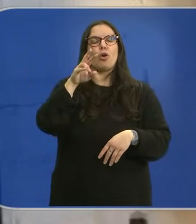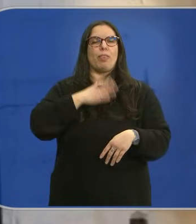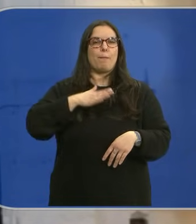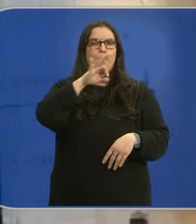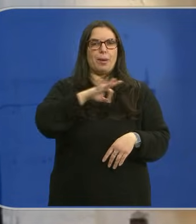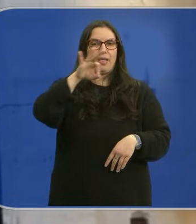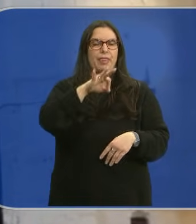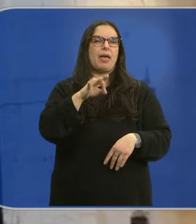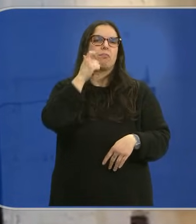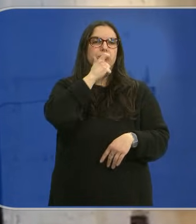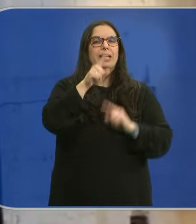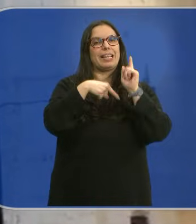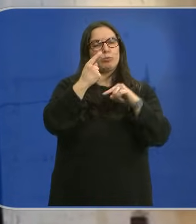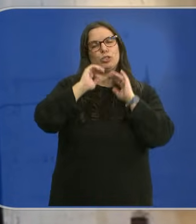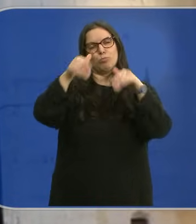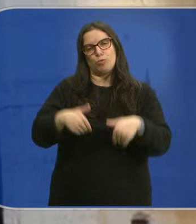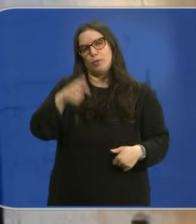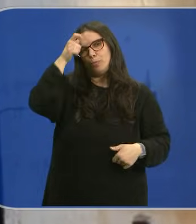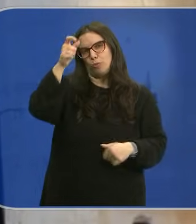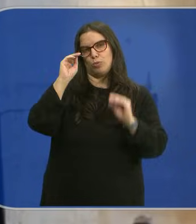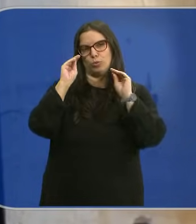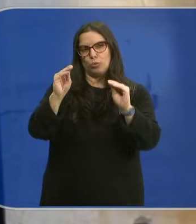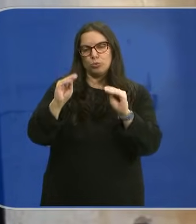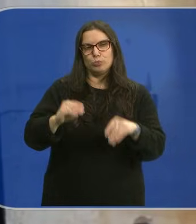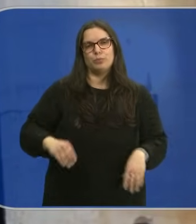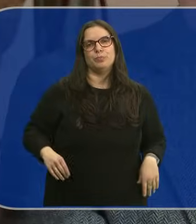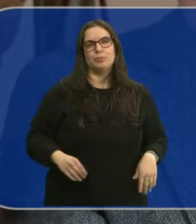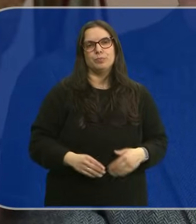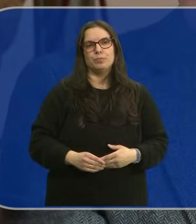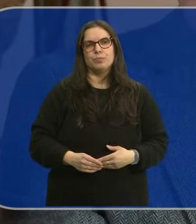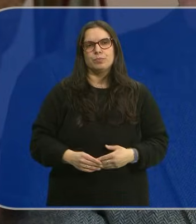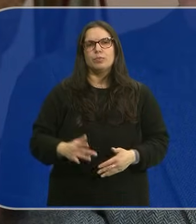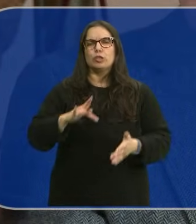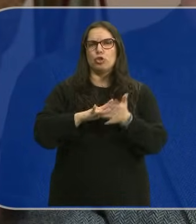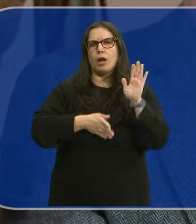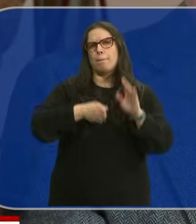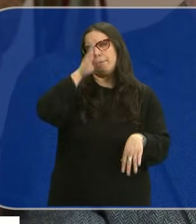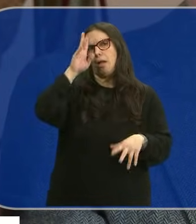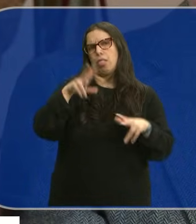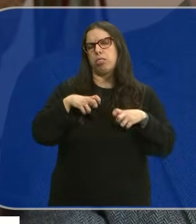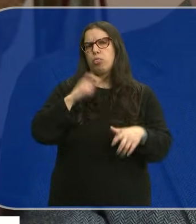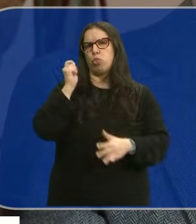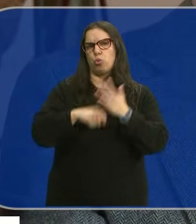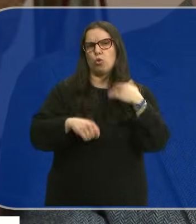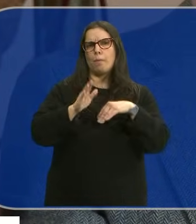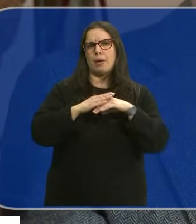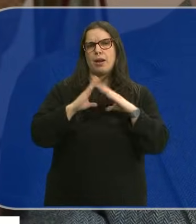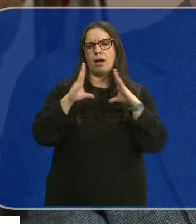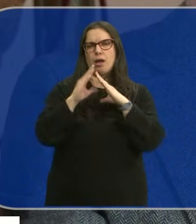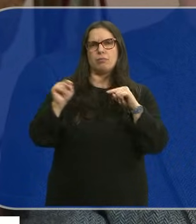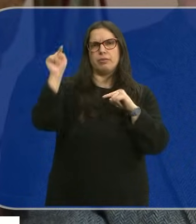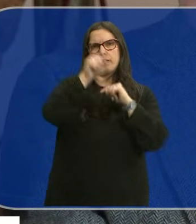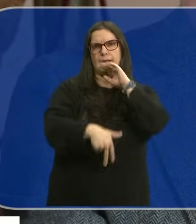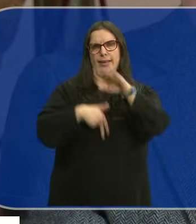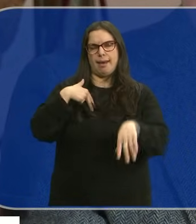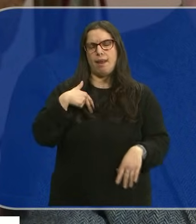Palencia, para en cuanto sea posible retornar al retablo de Santa Eugenia en Astudillo. Ha sido un duro aprendizaje para las diócesis en general y